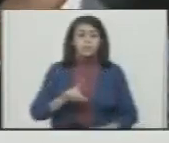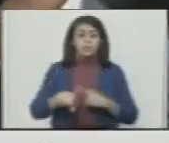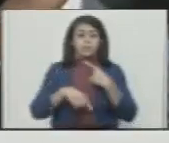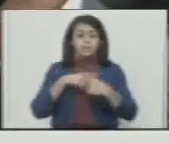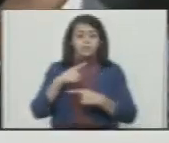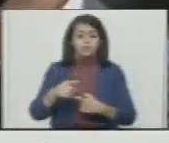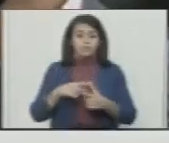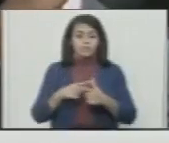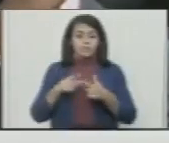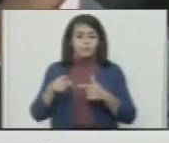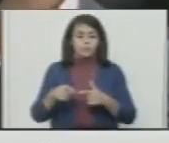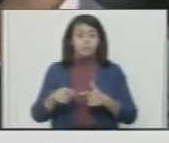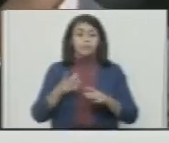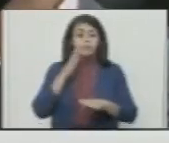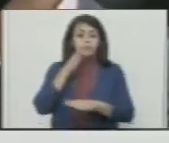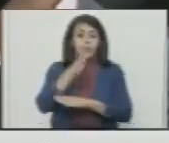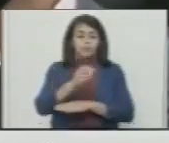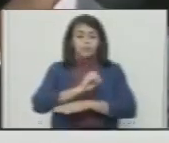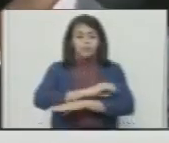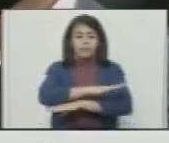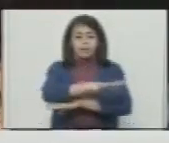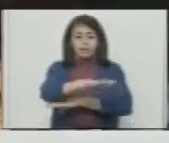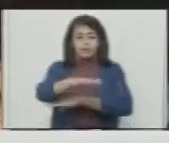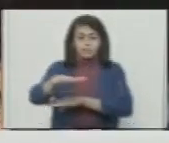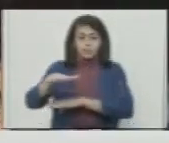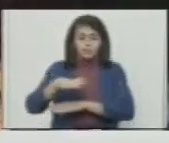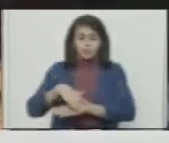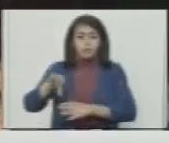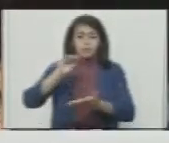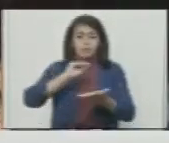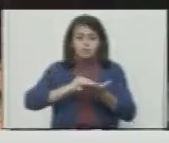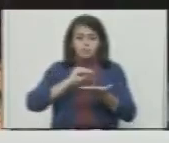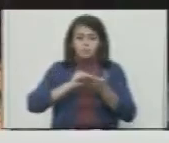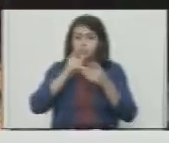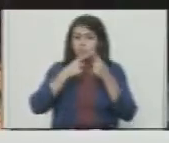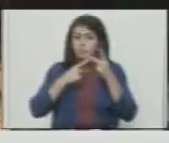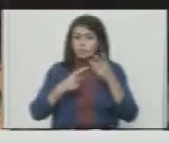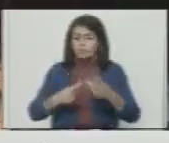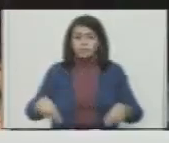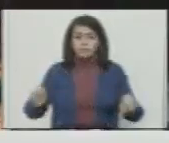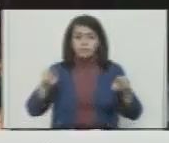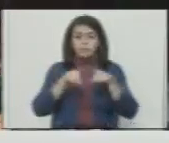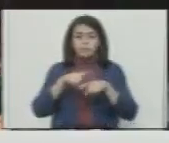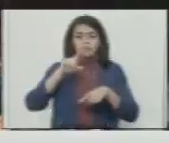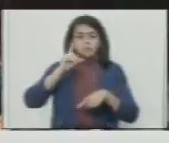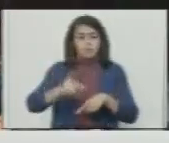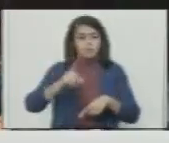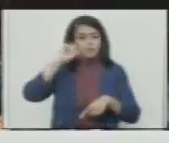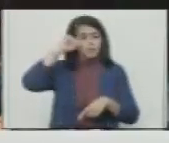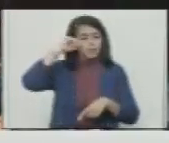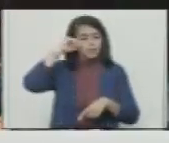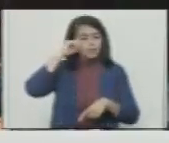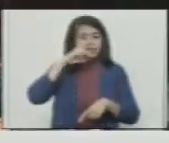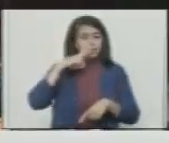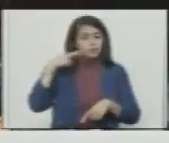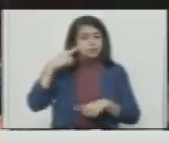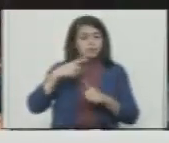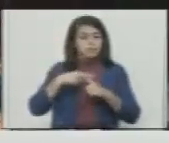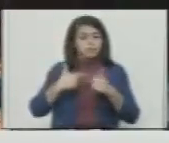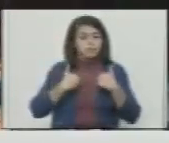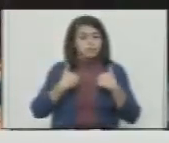y posteriormente, marchándose a los llanos, otra circunstancia que también debemos recordar,